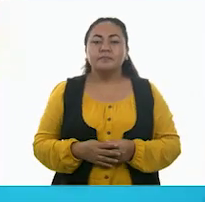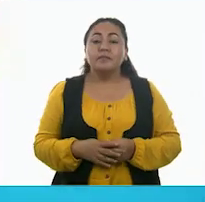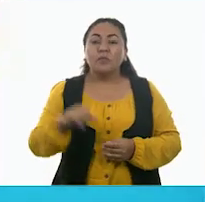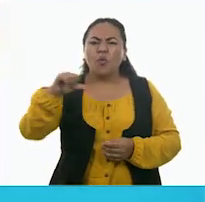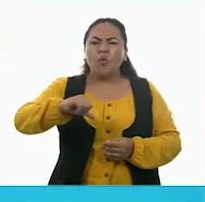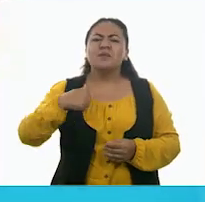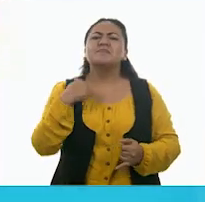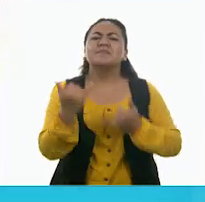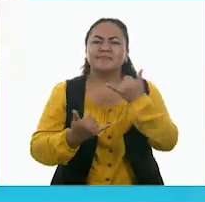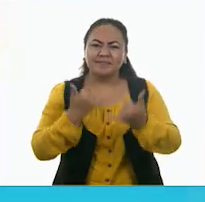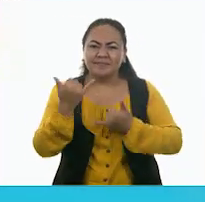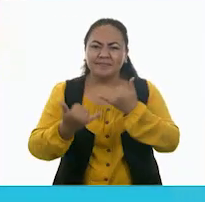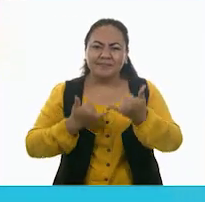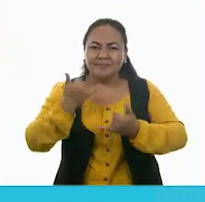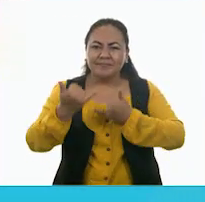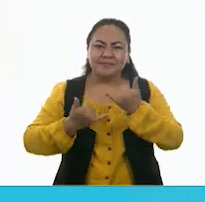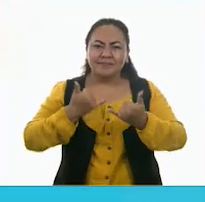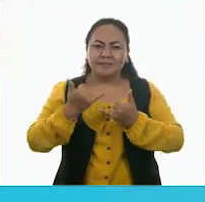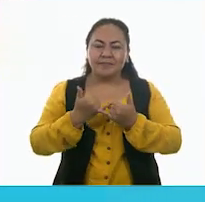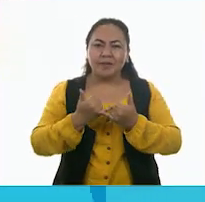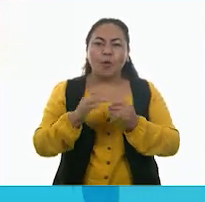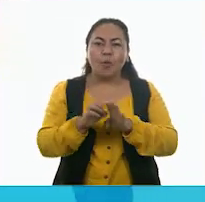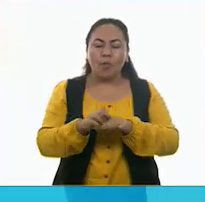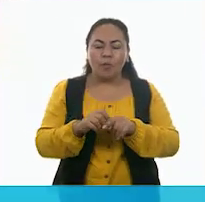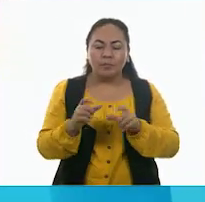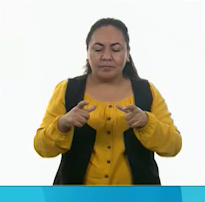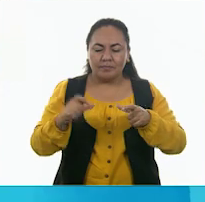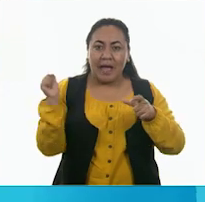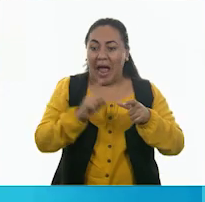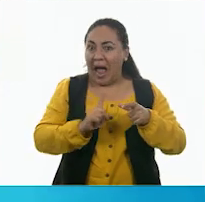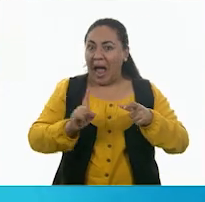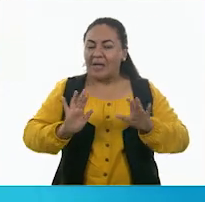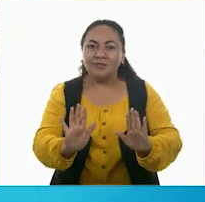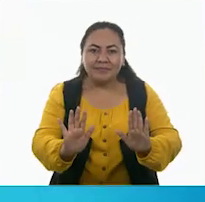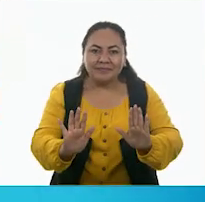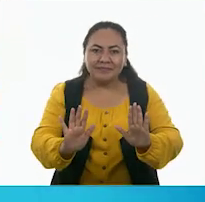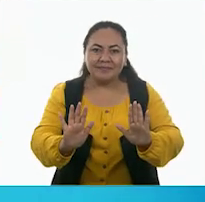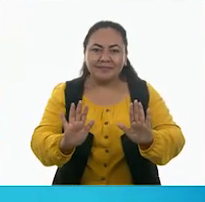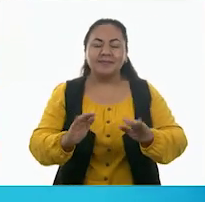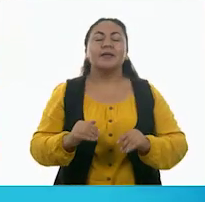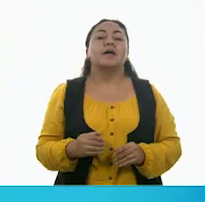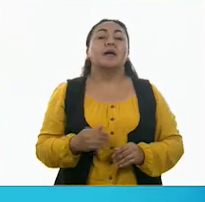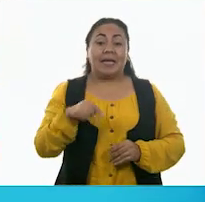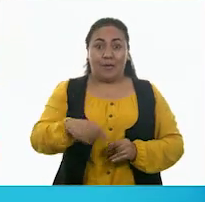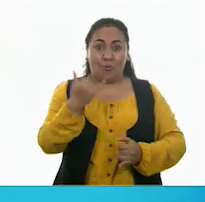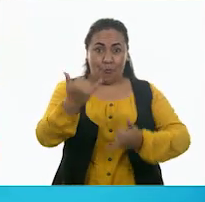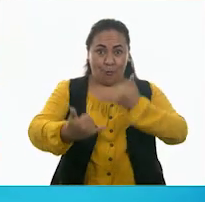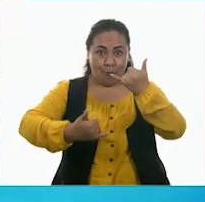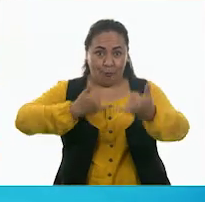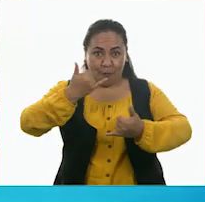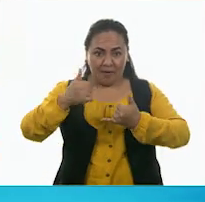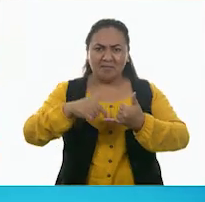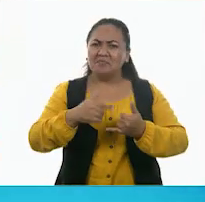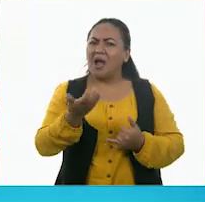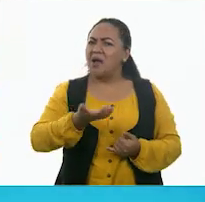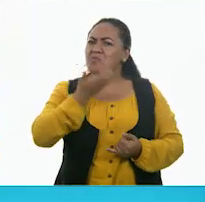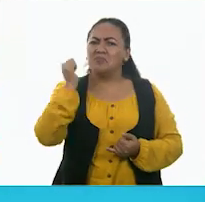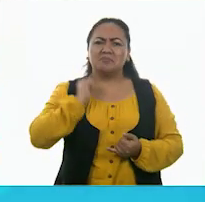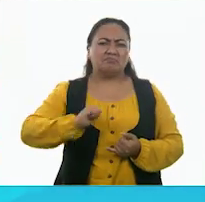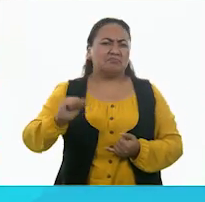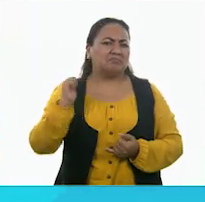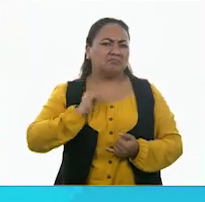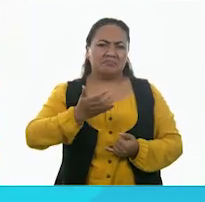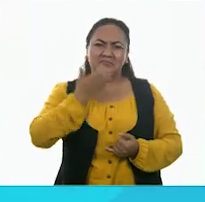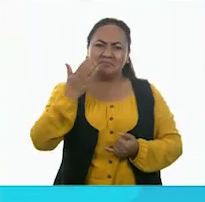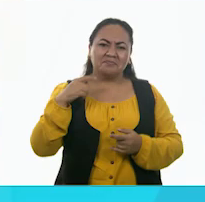Hoy vamos a jugar el juego del stop. Bienvenidos, chicas y chicos. Este juego es un juego tradicional